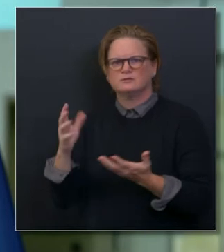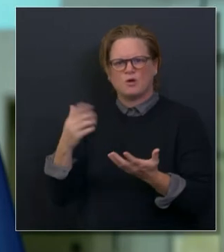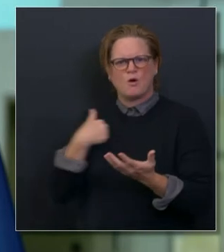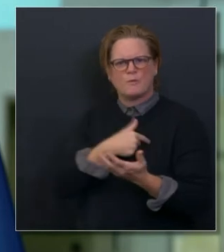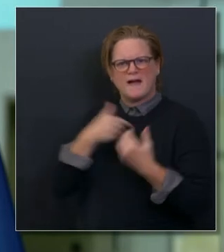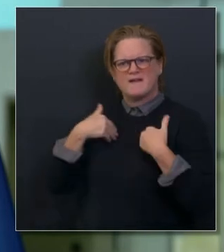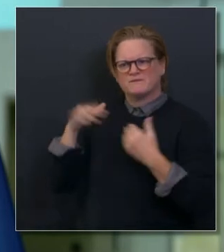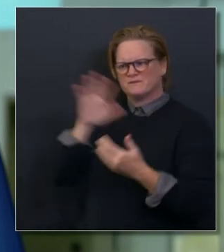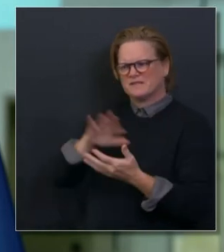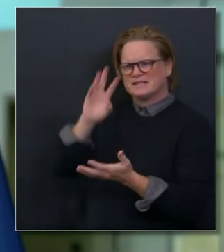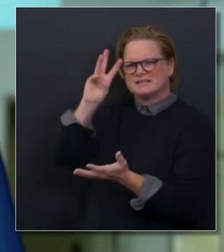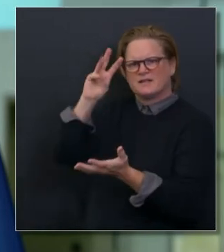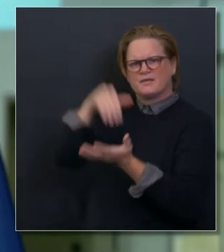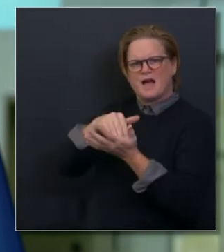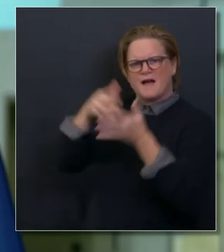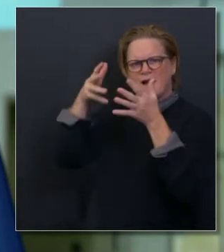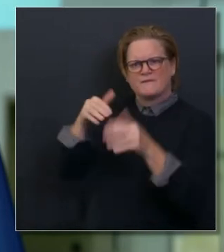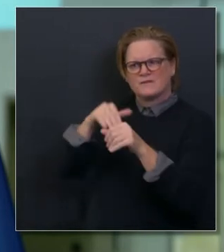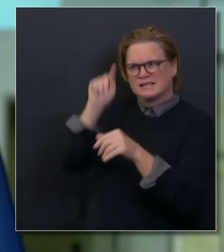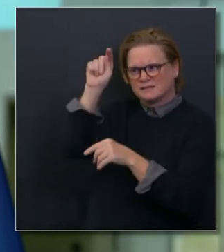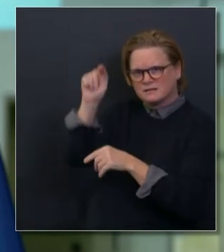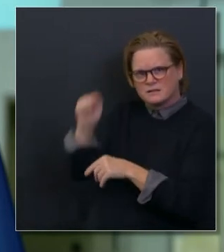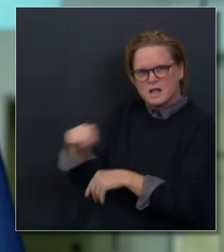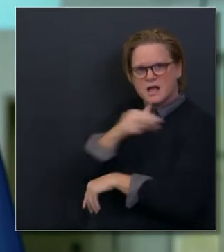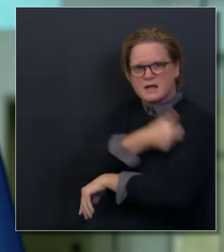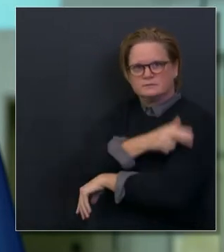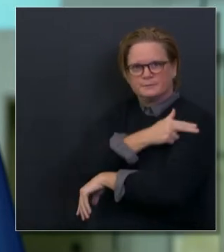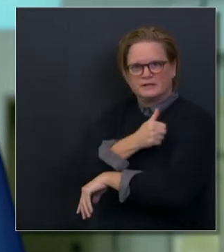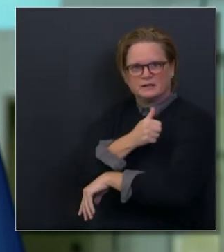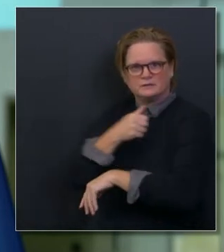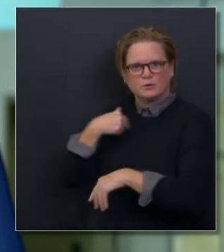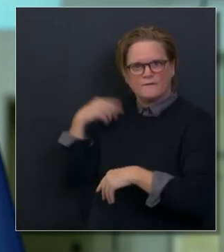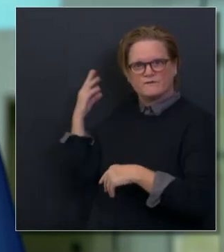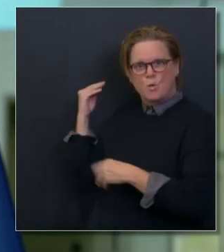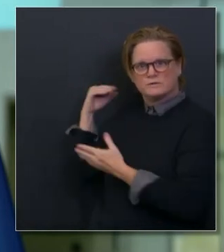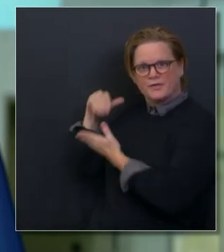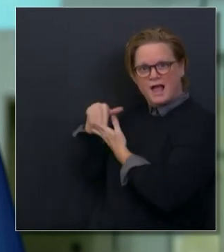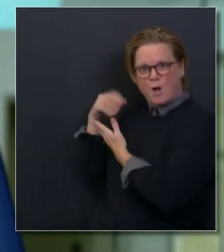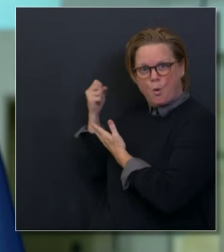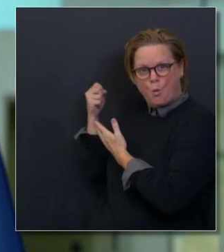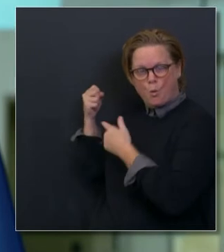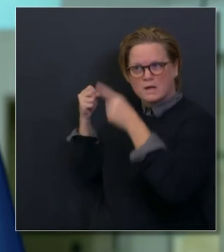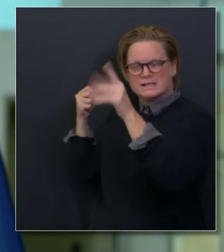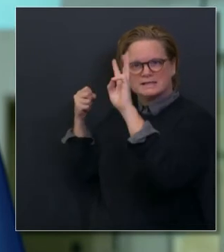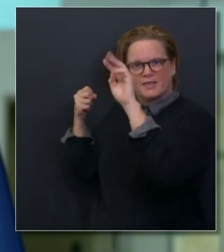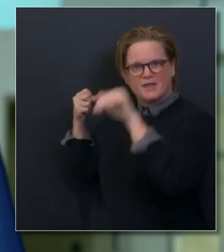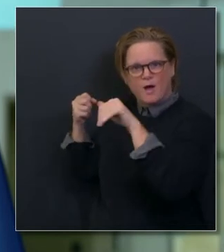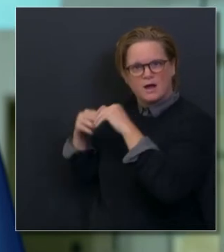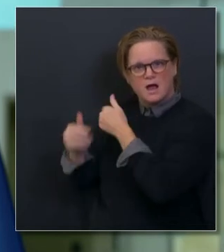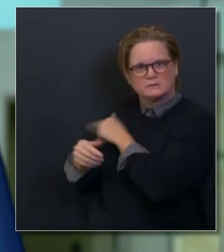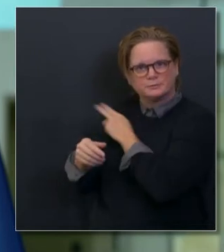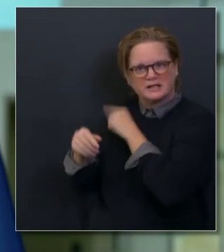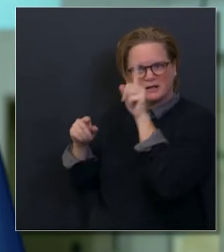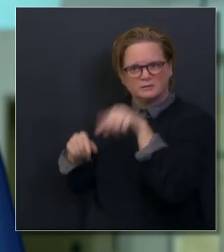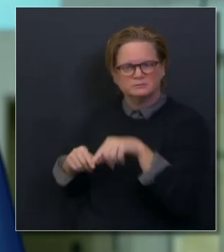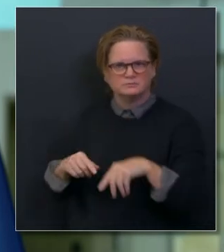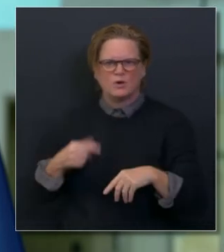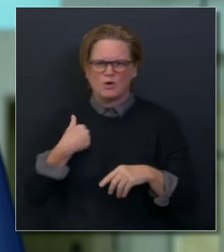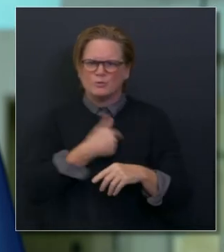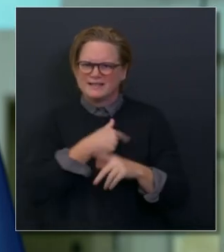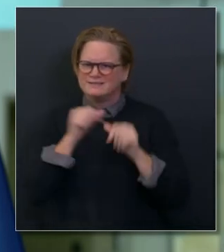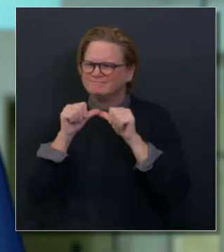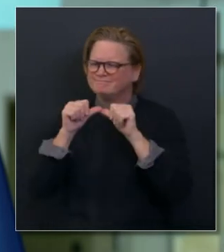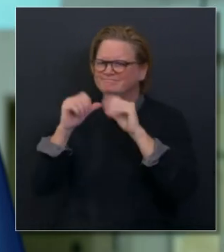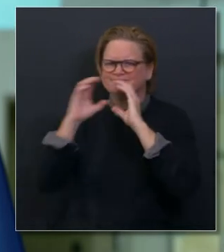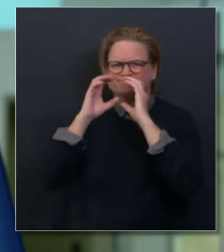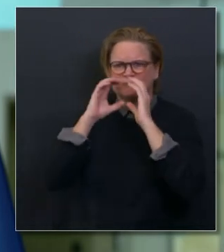es importantísimo, es un reto grande, pero también hay muchas oportunidades para ejercer flexibilidad y movimiento dentro